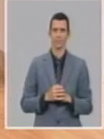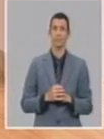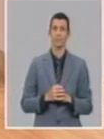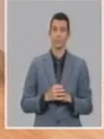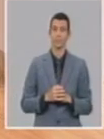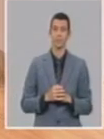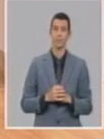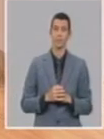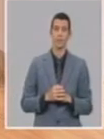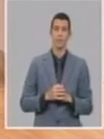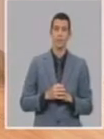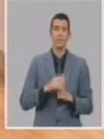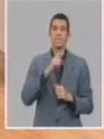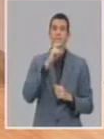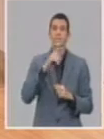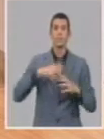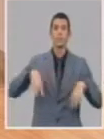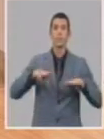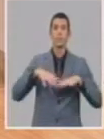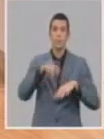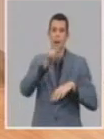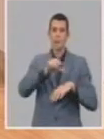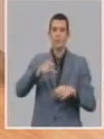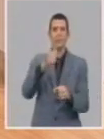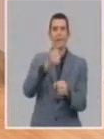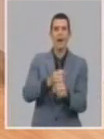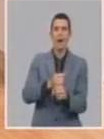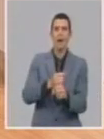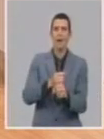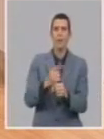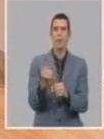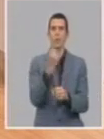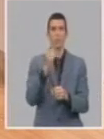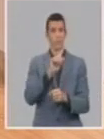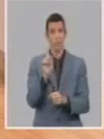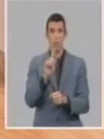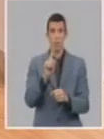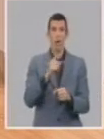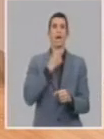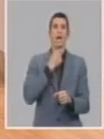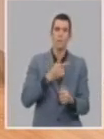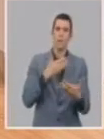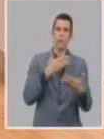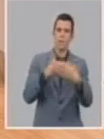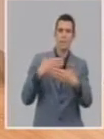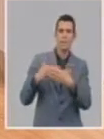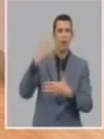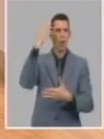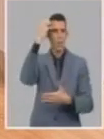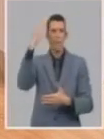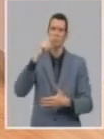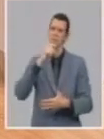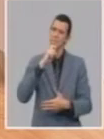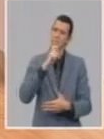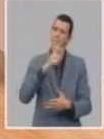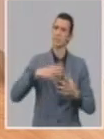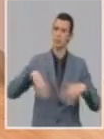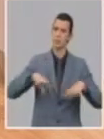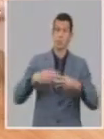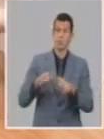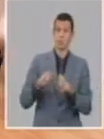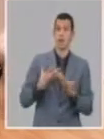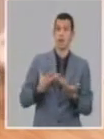presupuesto y sobre todo para las cajas de los presupuestos municipales que hoy también tienen la encomienda de respaldar y